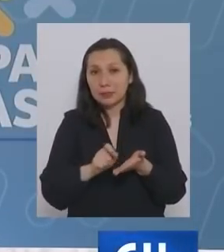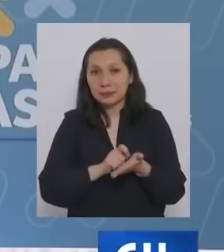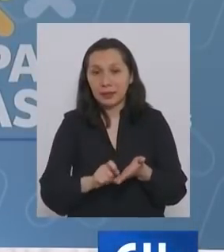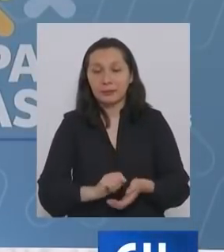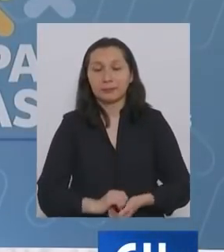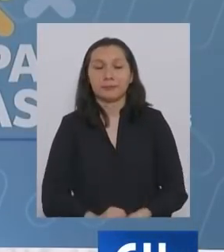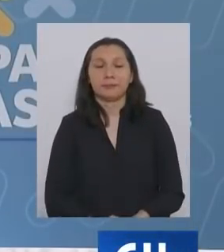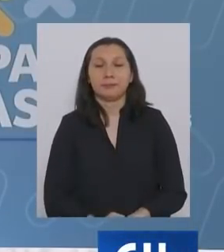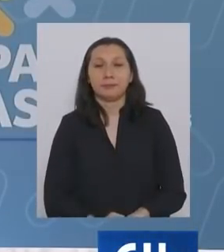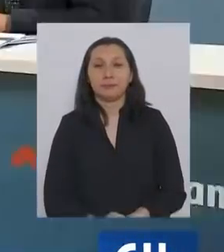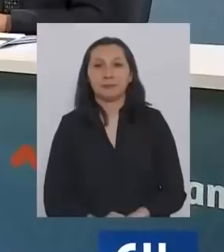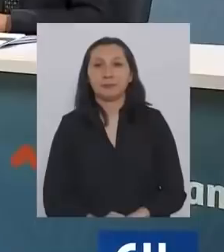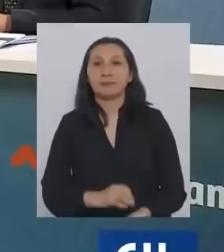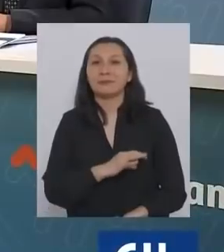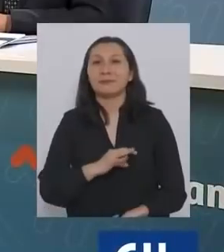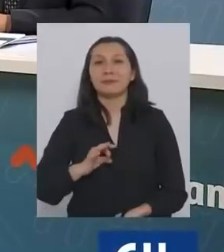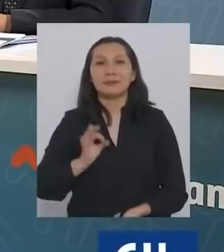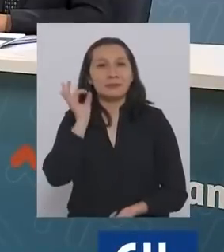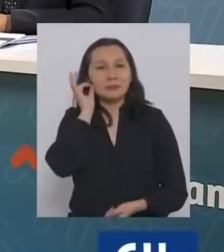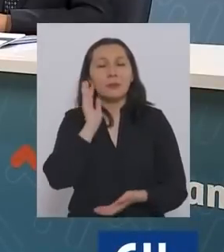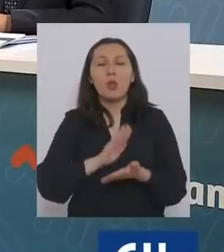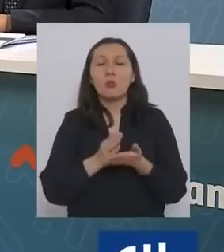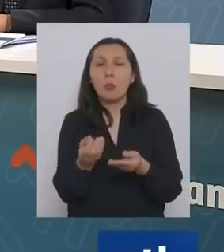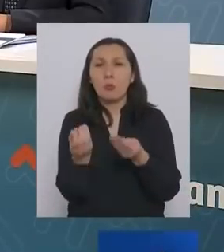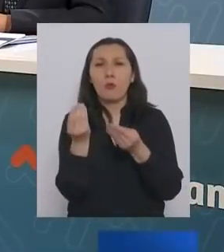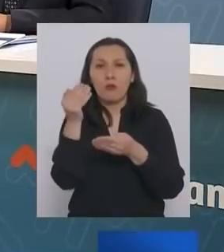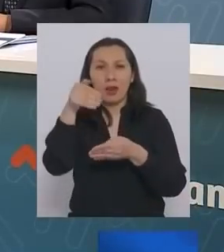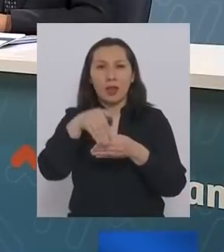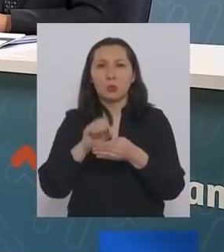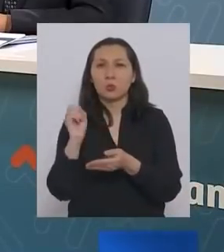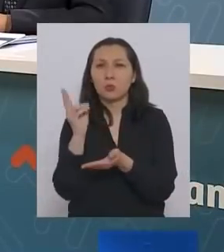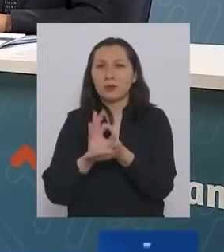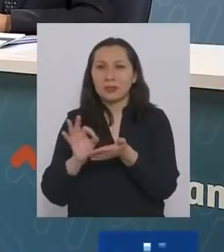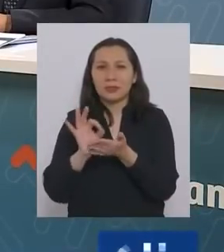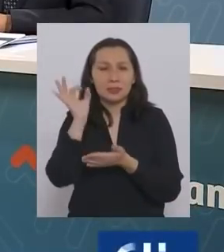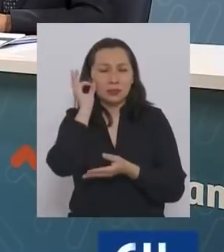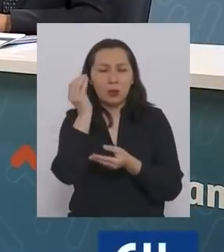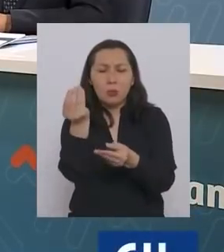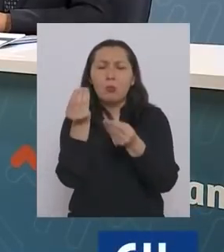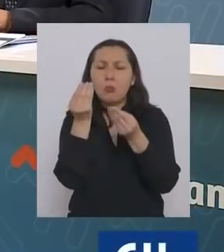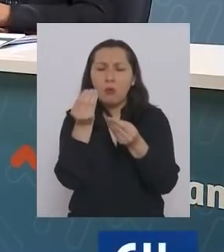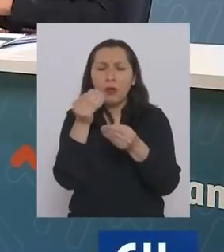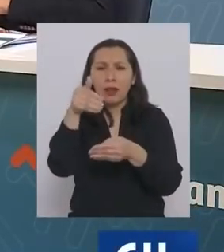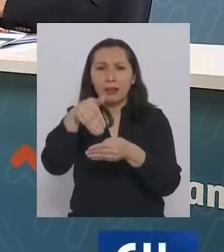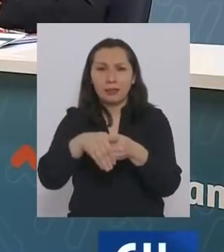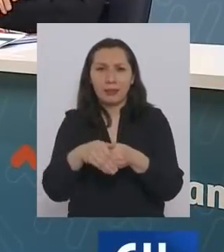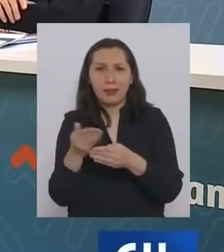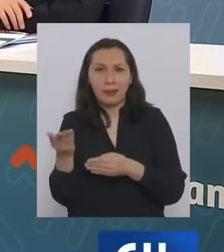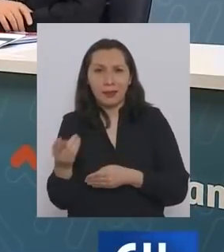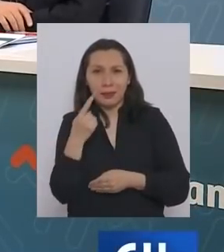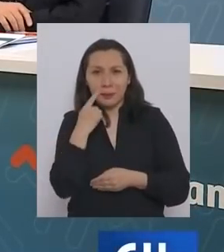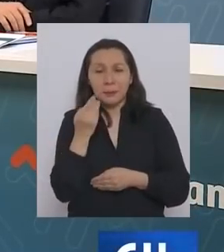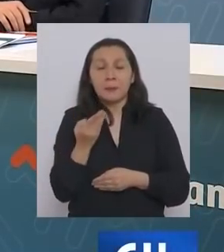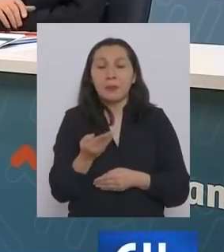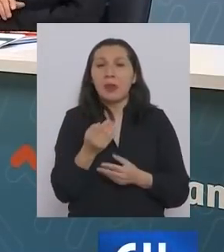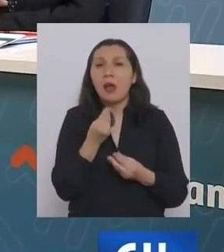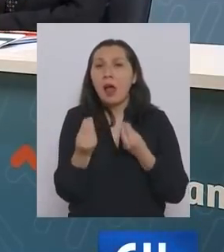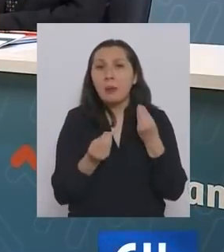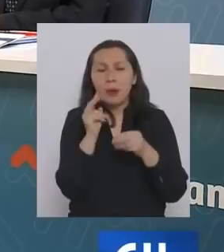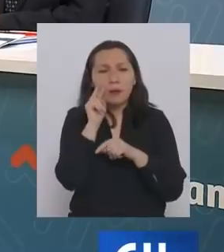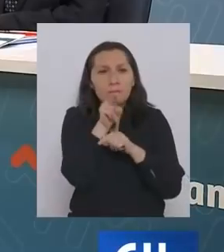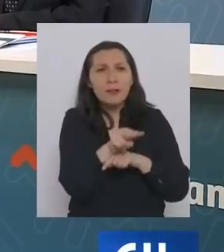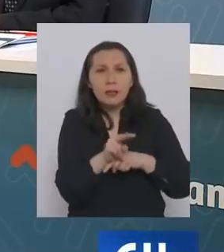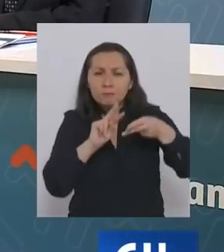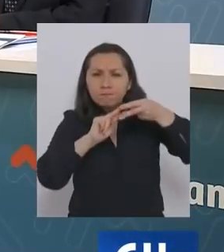prensa. Ministra, ¿cómo está? Muy buenas tardes. Subsecretario, igual, buenas tardes. Quería preguntarles qué pasa con la vigilancia